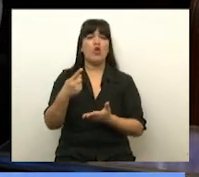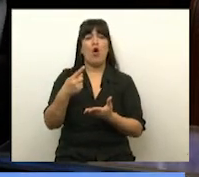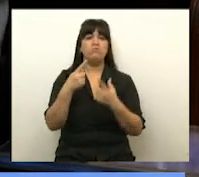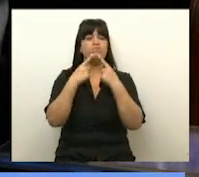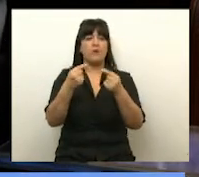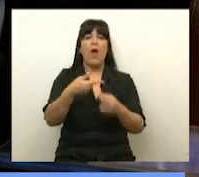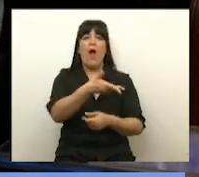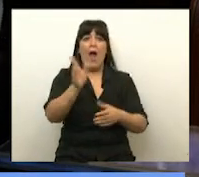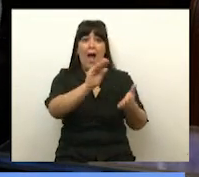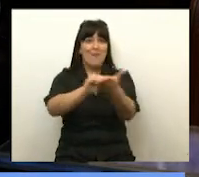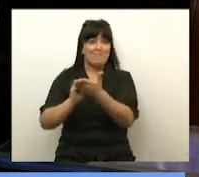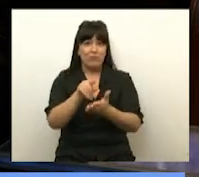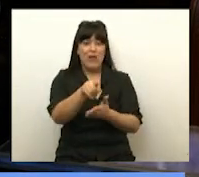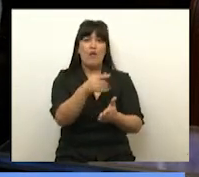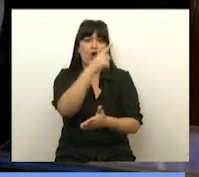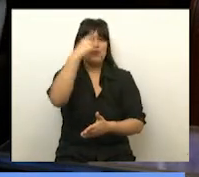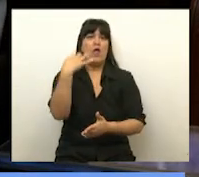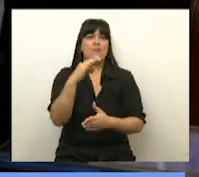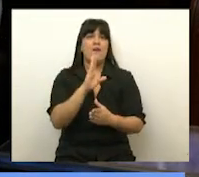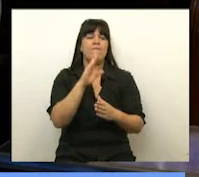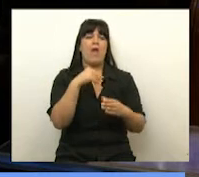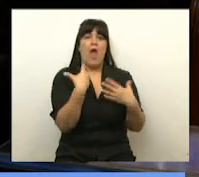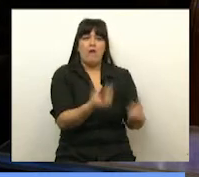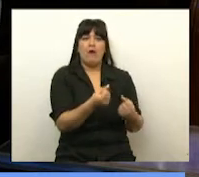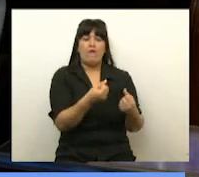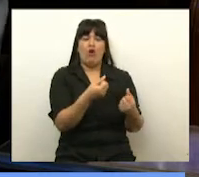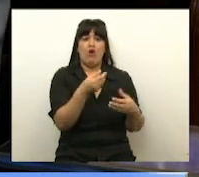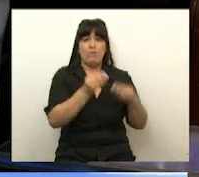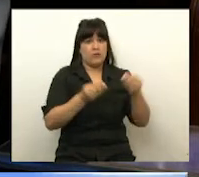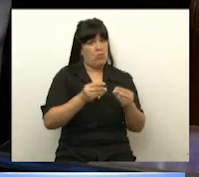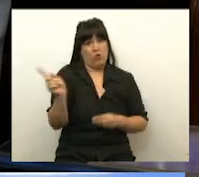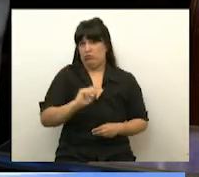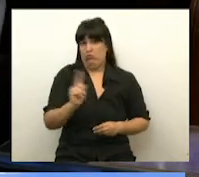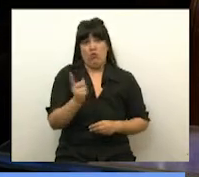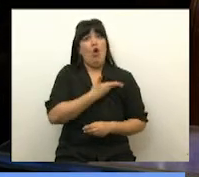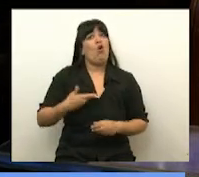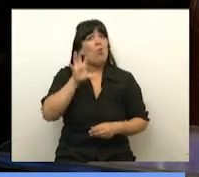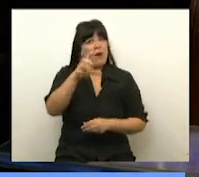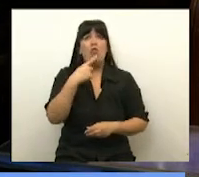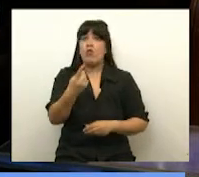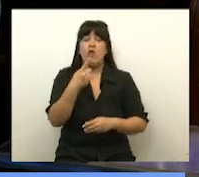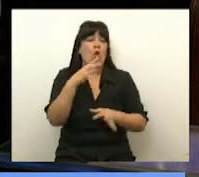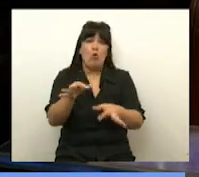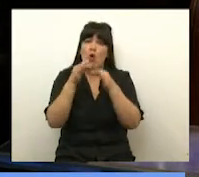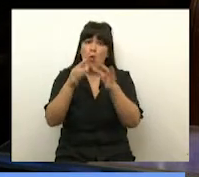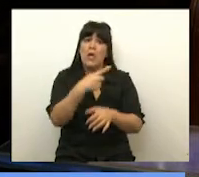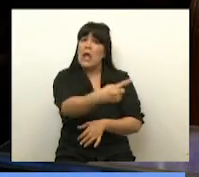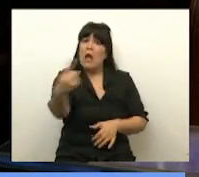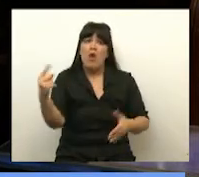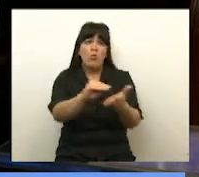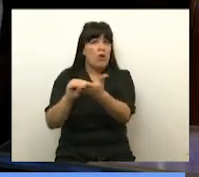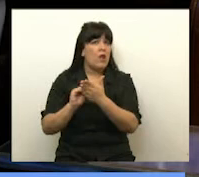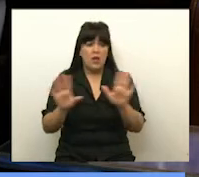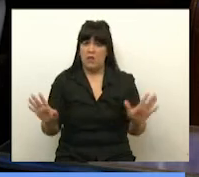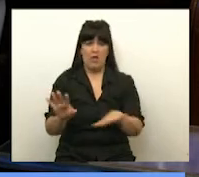los legisladores nacionales votar este presupuesto, sino que ha quedado en la conciencia de cada uno de nosotros. Una muestra está que de los